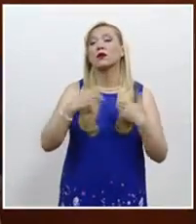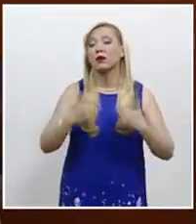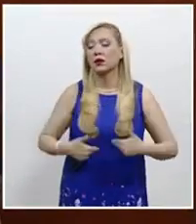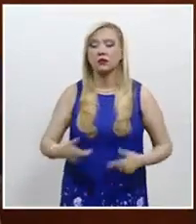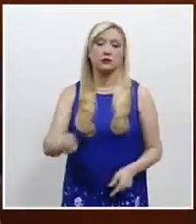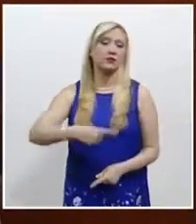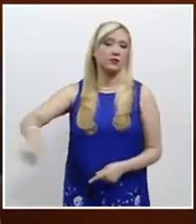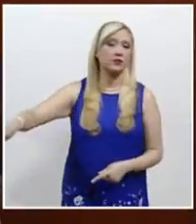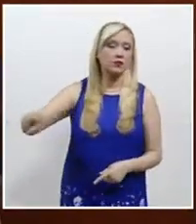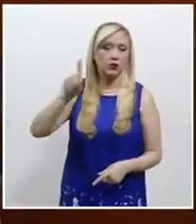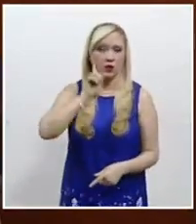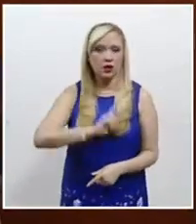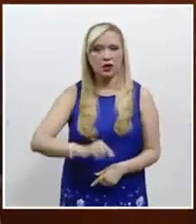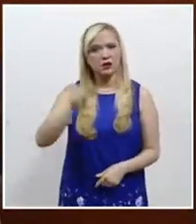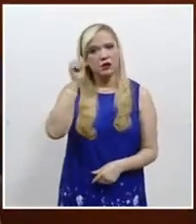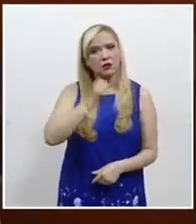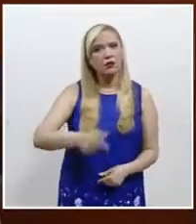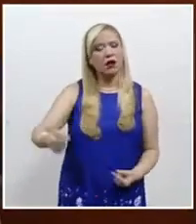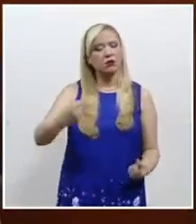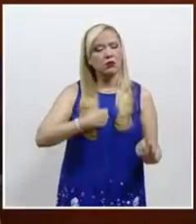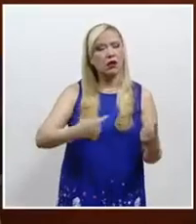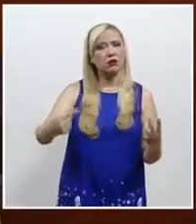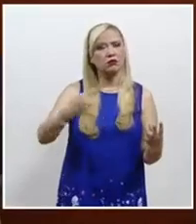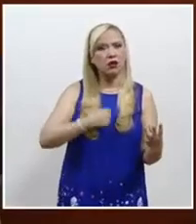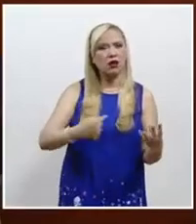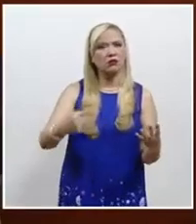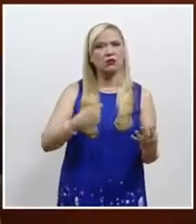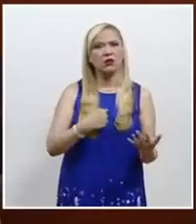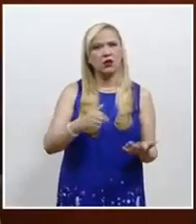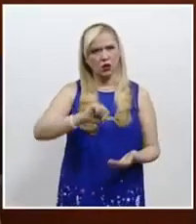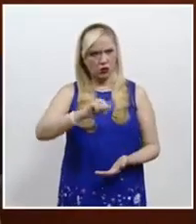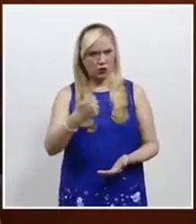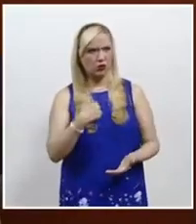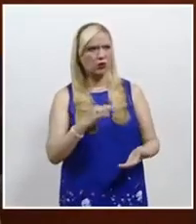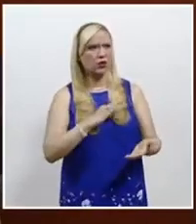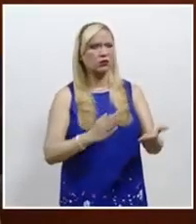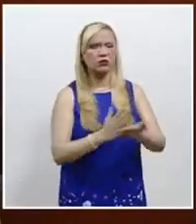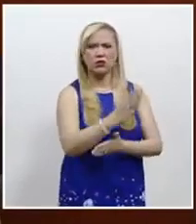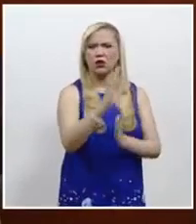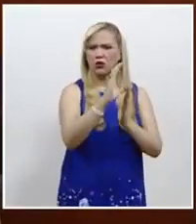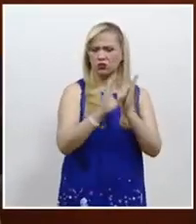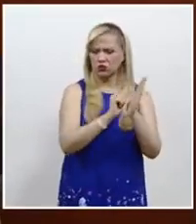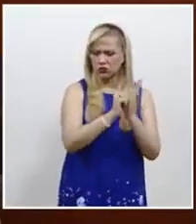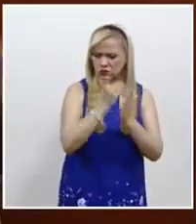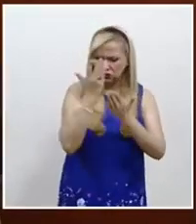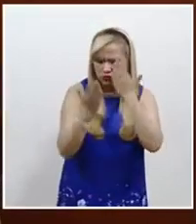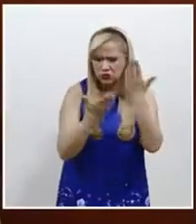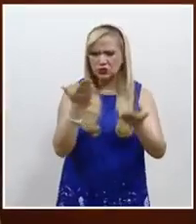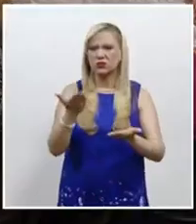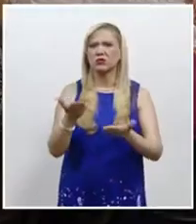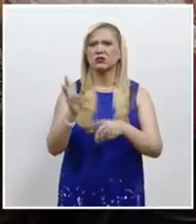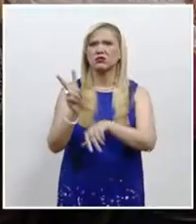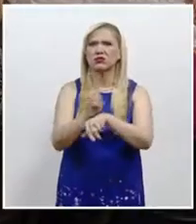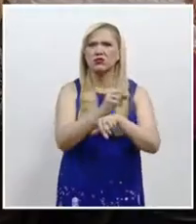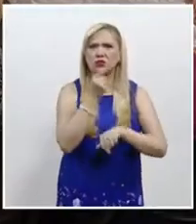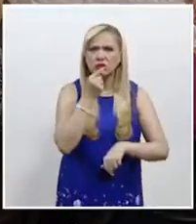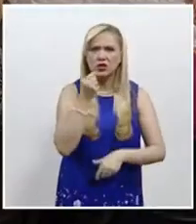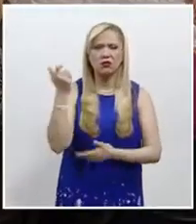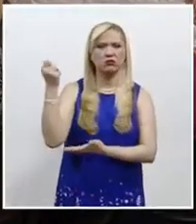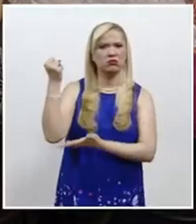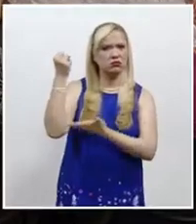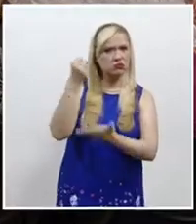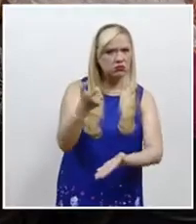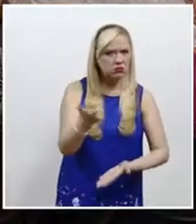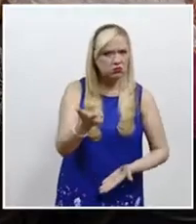Siempre, como si no pudiéramos hablar de asuntos constitucionales, de seguridad y de presupuesto. Al participar